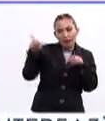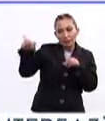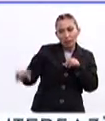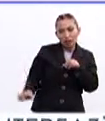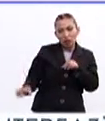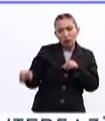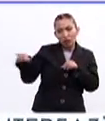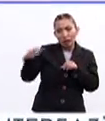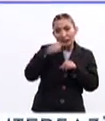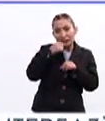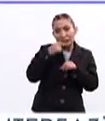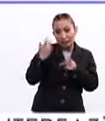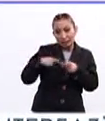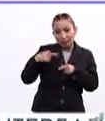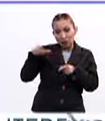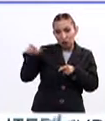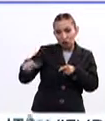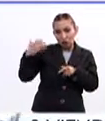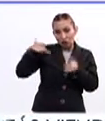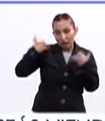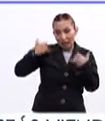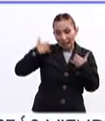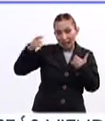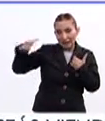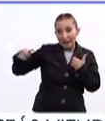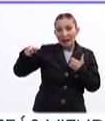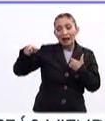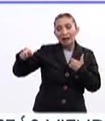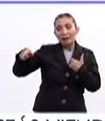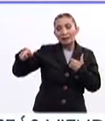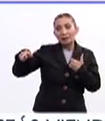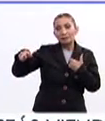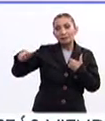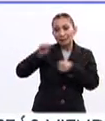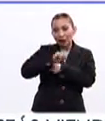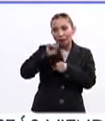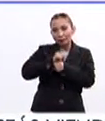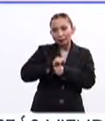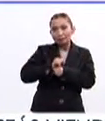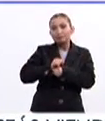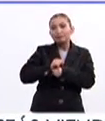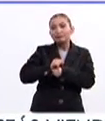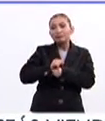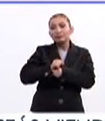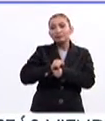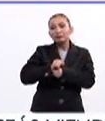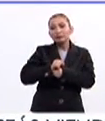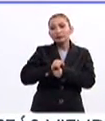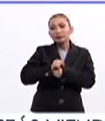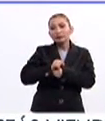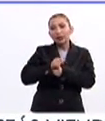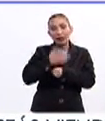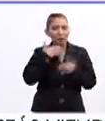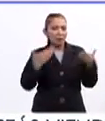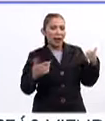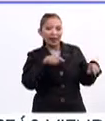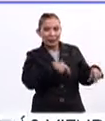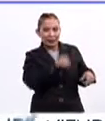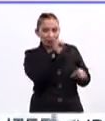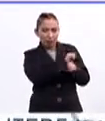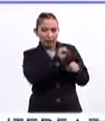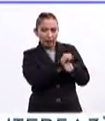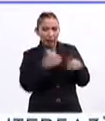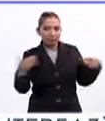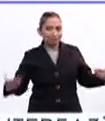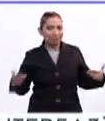actitudes de personas, de adolescentes de secundaria, y los comparo con los de aquí.